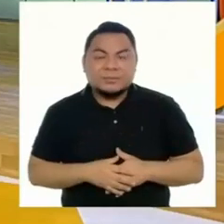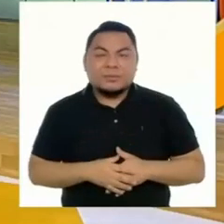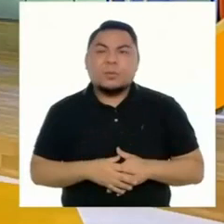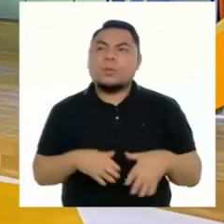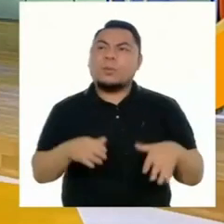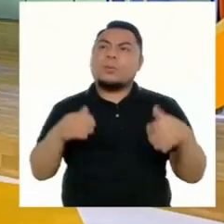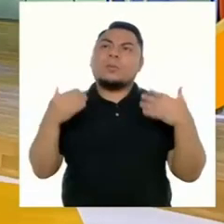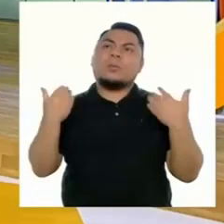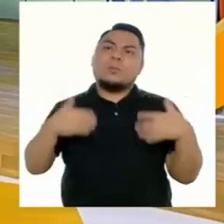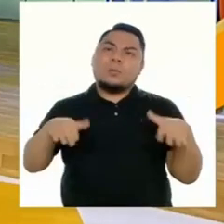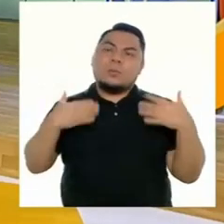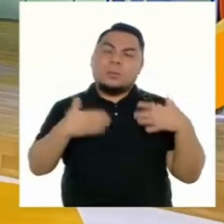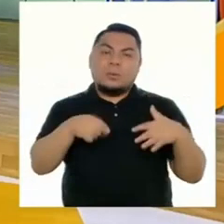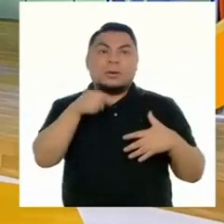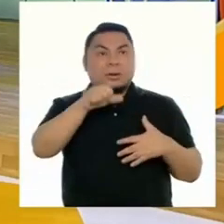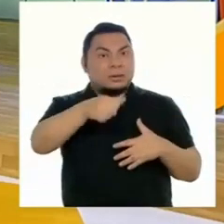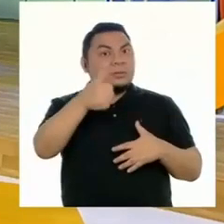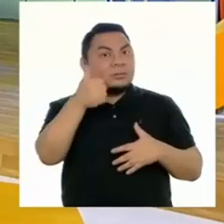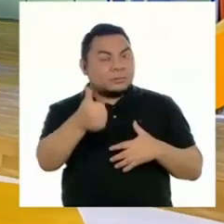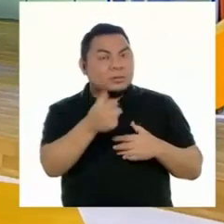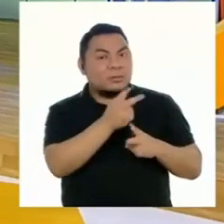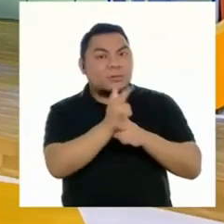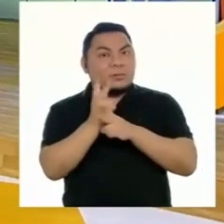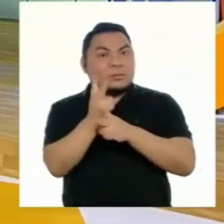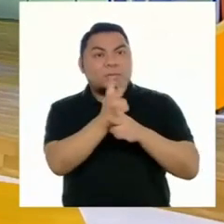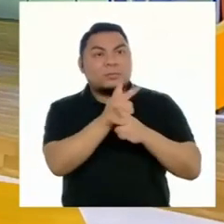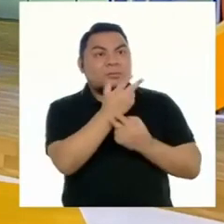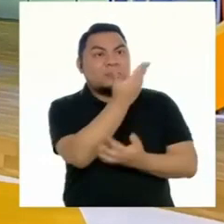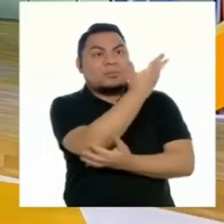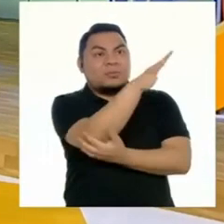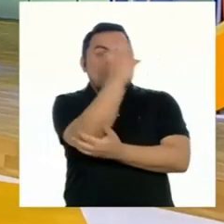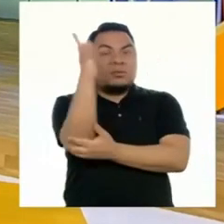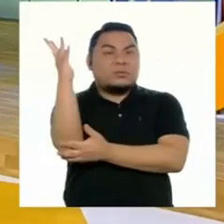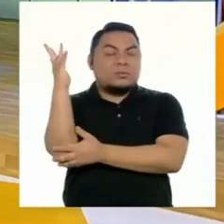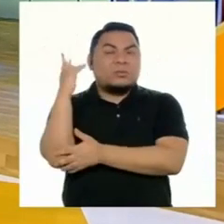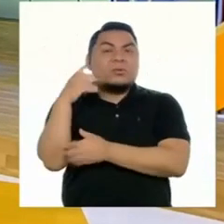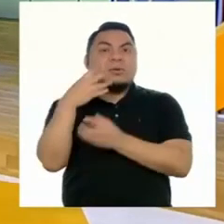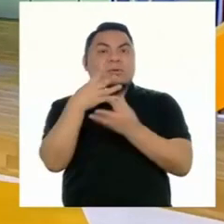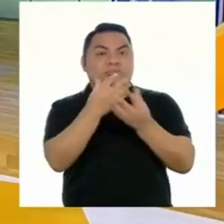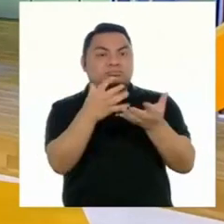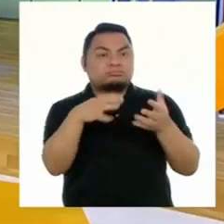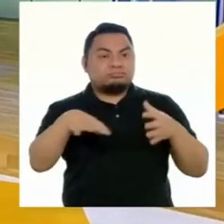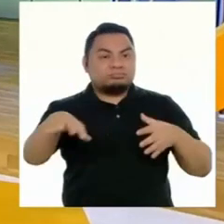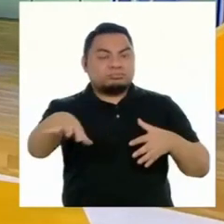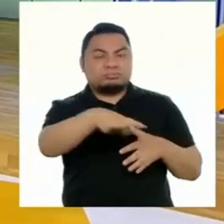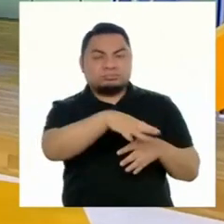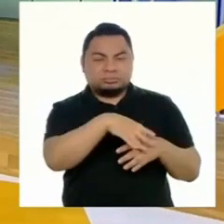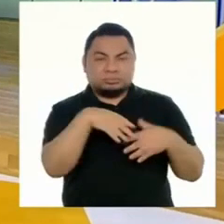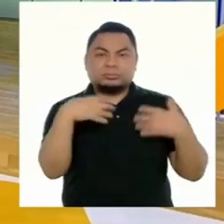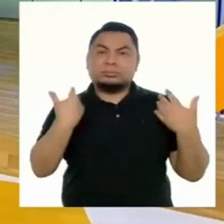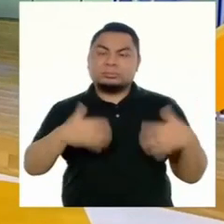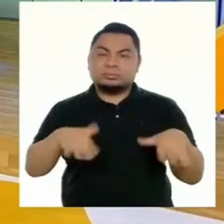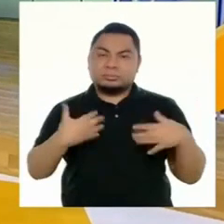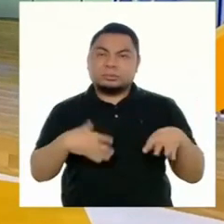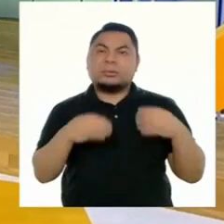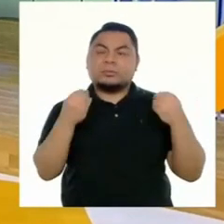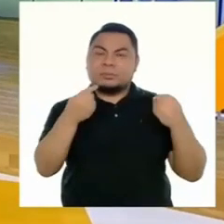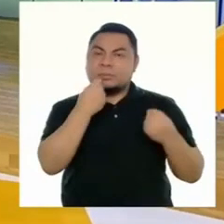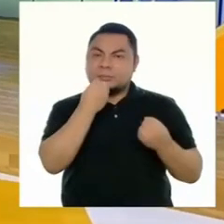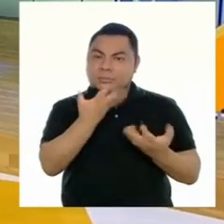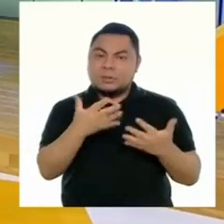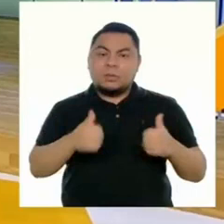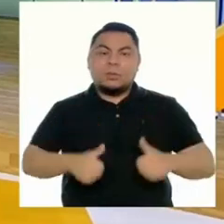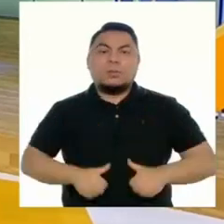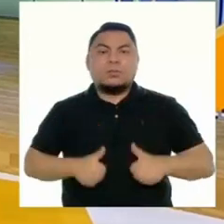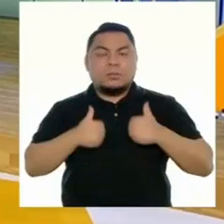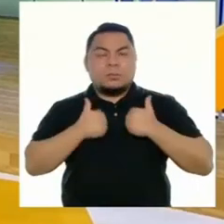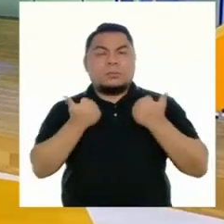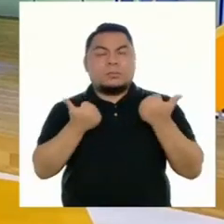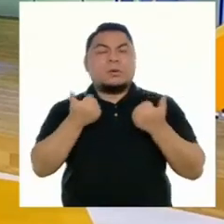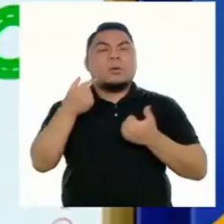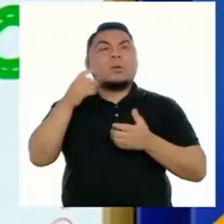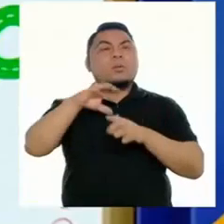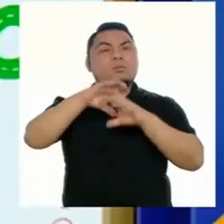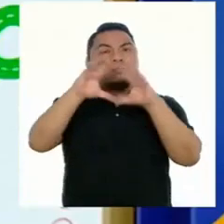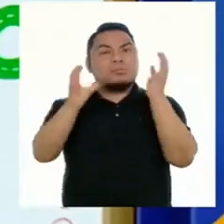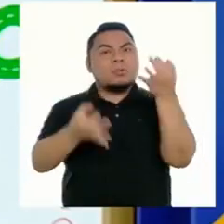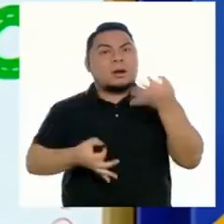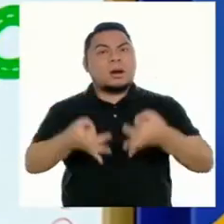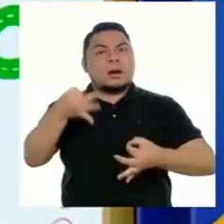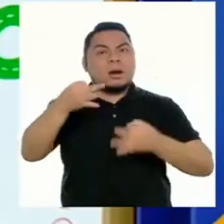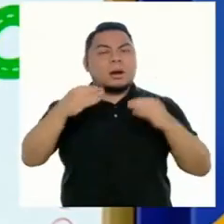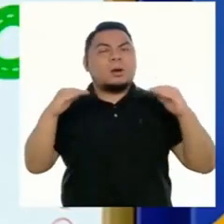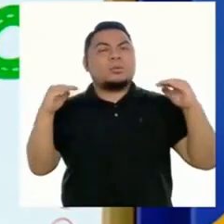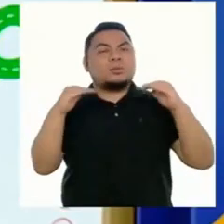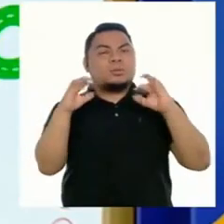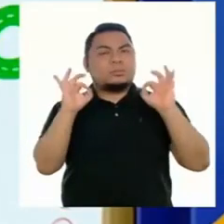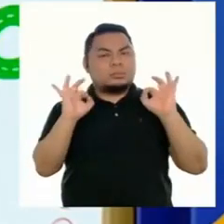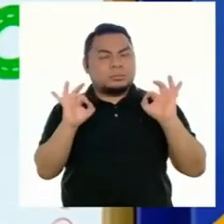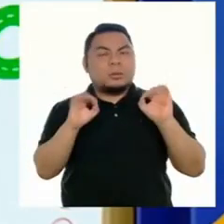¡Wow! Entonces realmente vale la pena cuidar la diversidad biológica, no solo porque es justo vivir en un mundo sano y equilibrado,